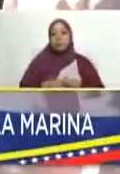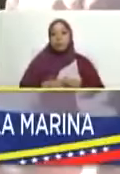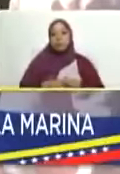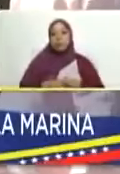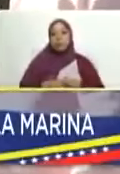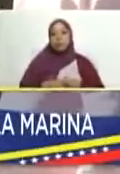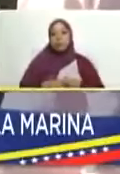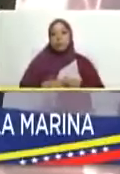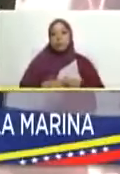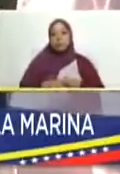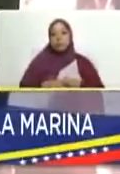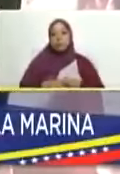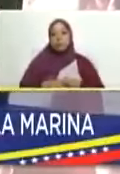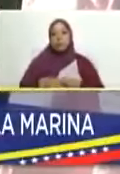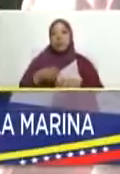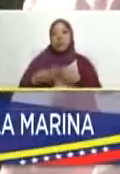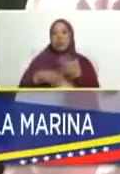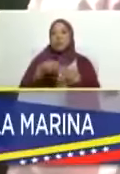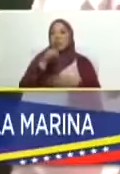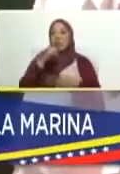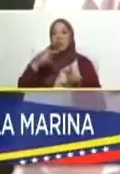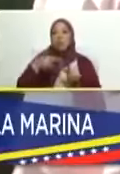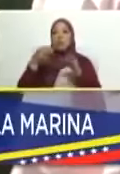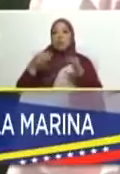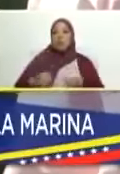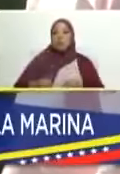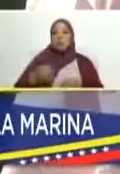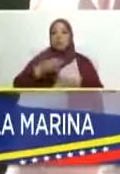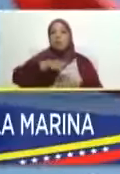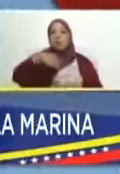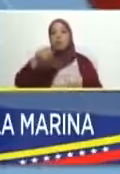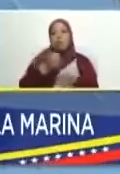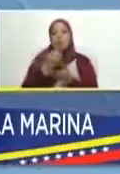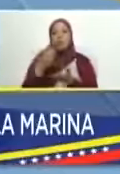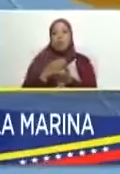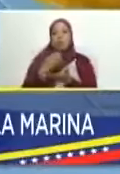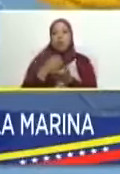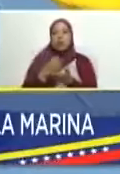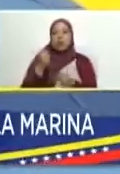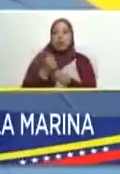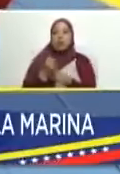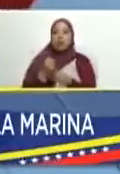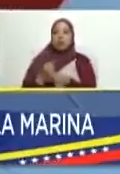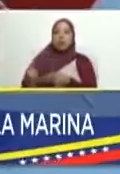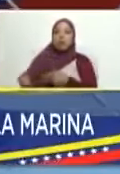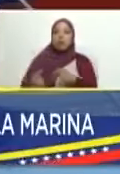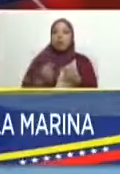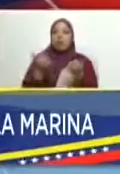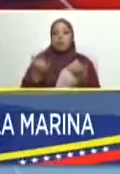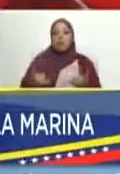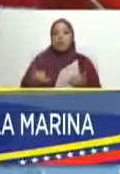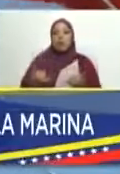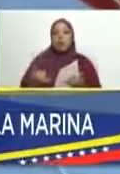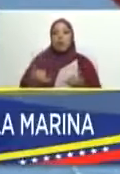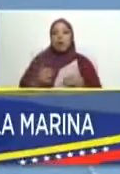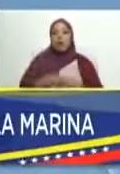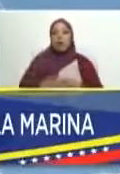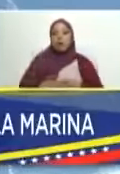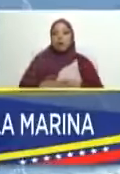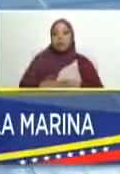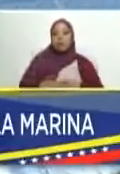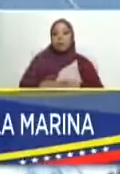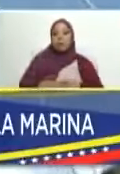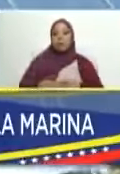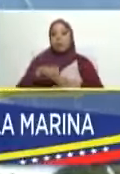Naval Abierto del Paseo La Marina de Katia Lamar, el cual rinde homenaje a la Armada Bolivariana en